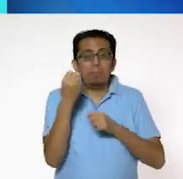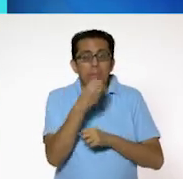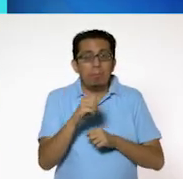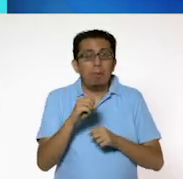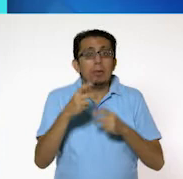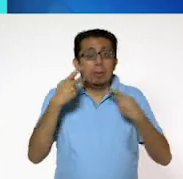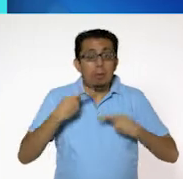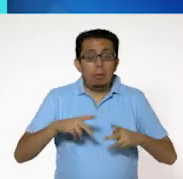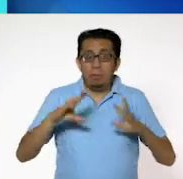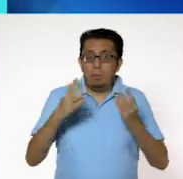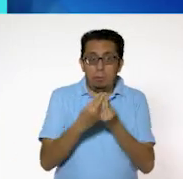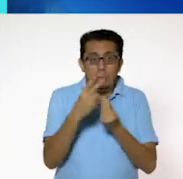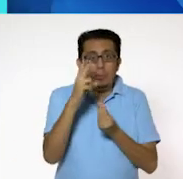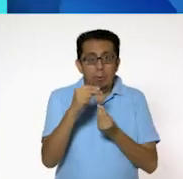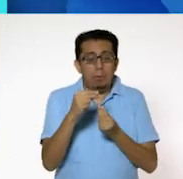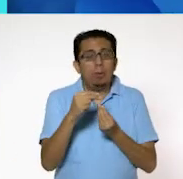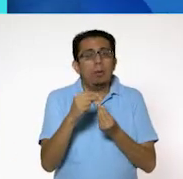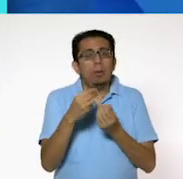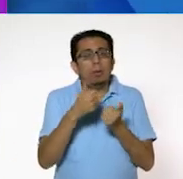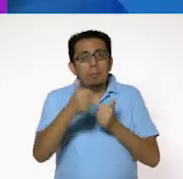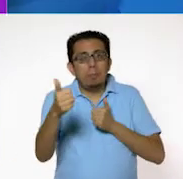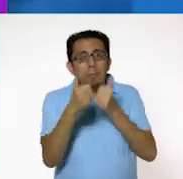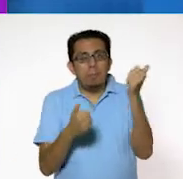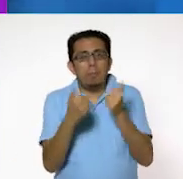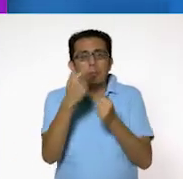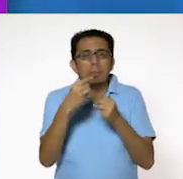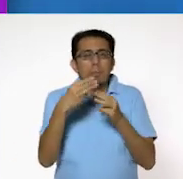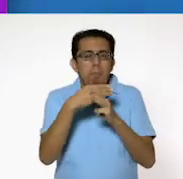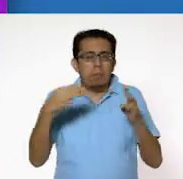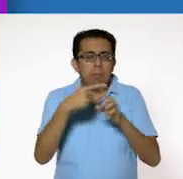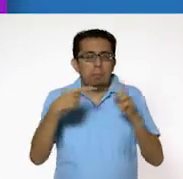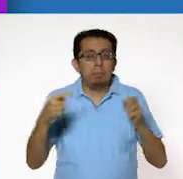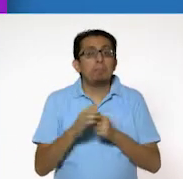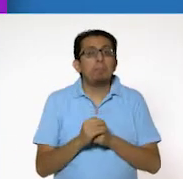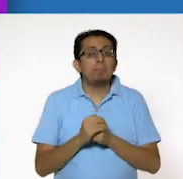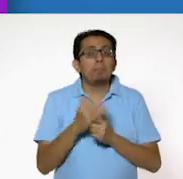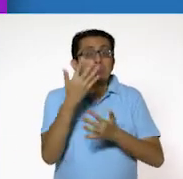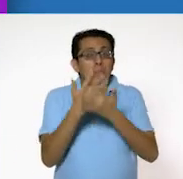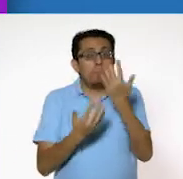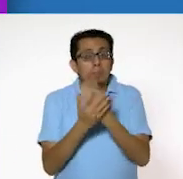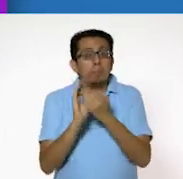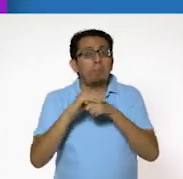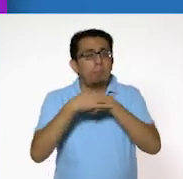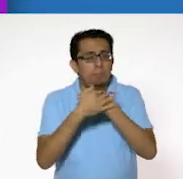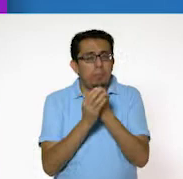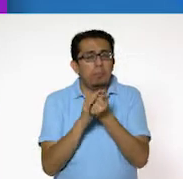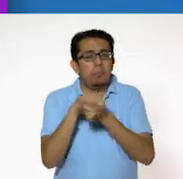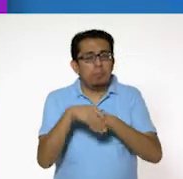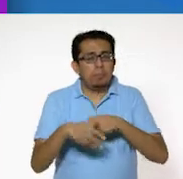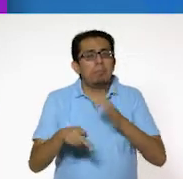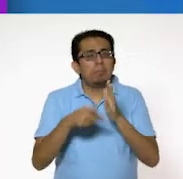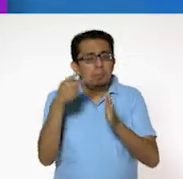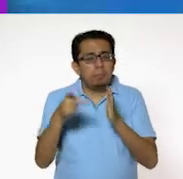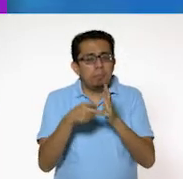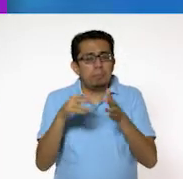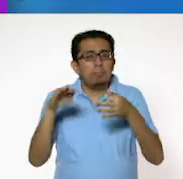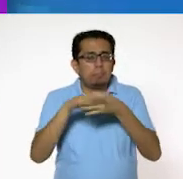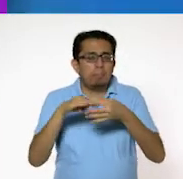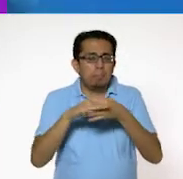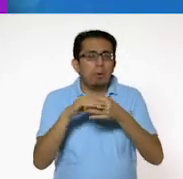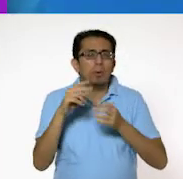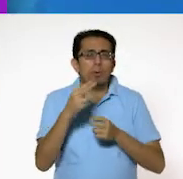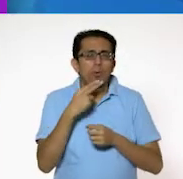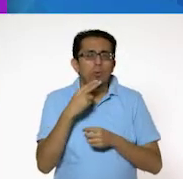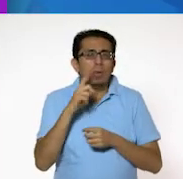una distancia mínima de 1.5 metros entre tú y los demás. Lávate las manos muy seguido con agua y jabón por lo menos